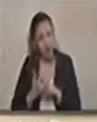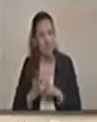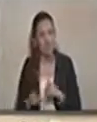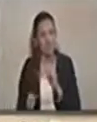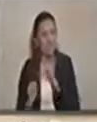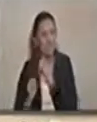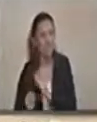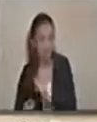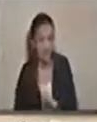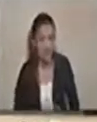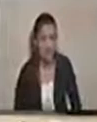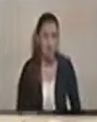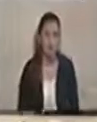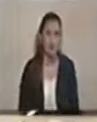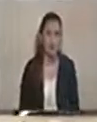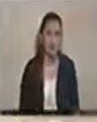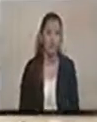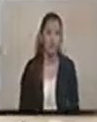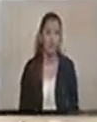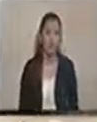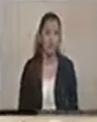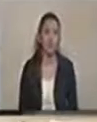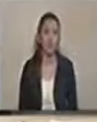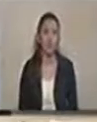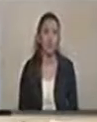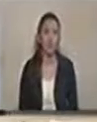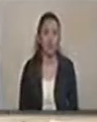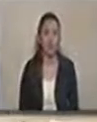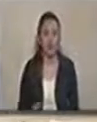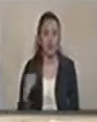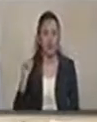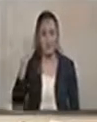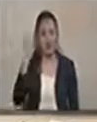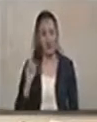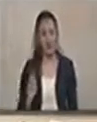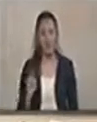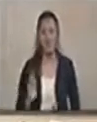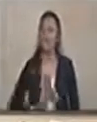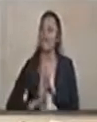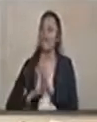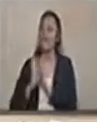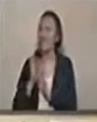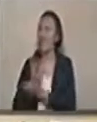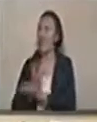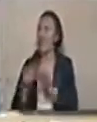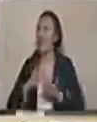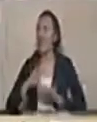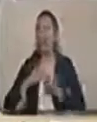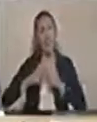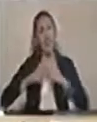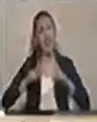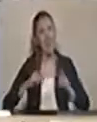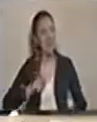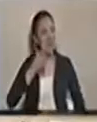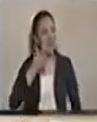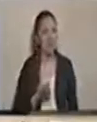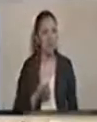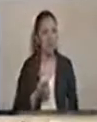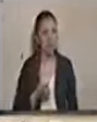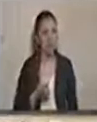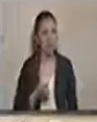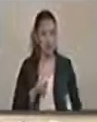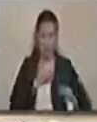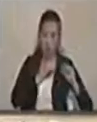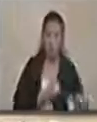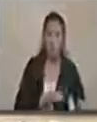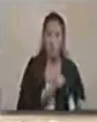nada más ajeno al libre desarrollo de la personalidad que la adicción a la droga. ¿O es que acaso